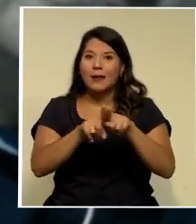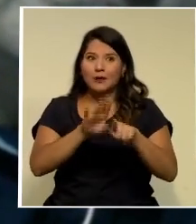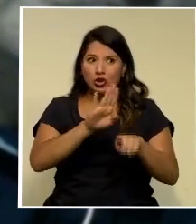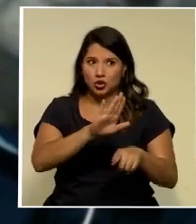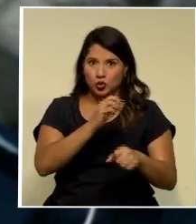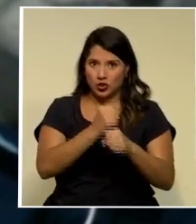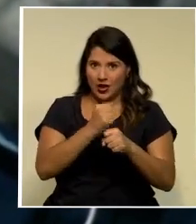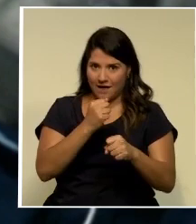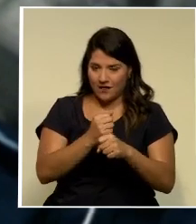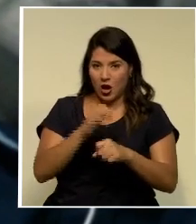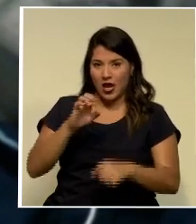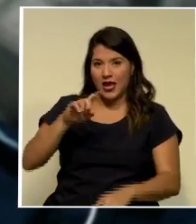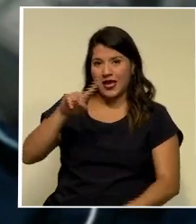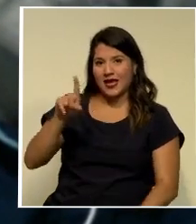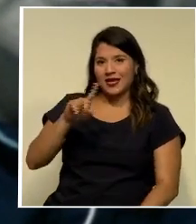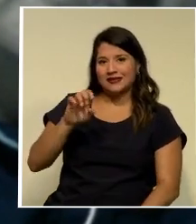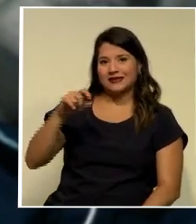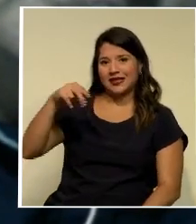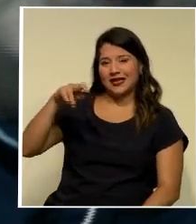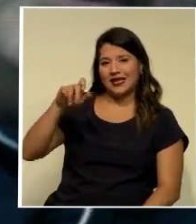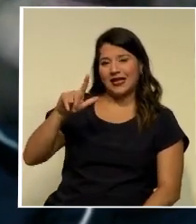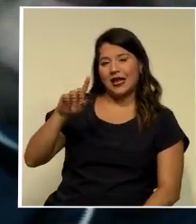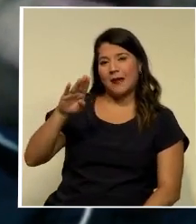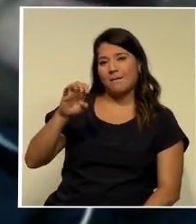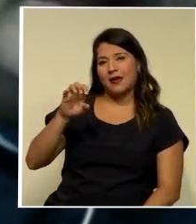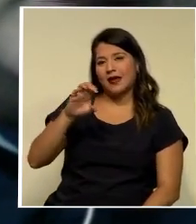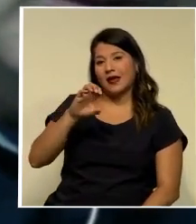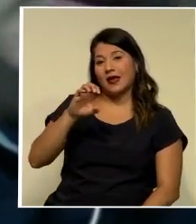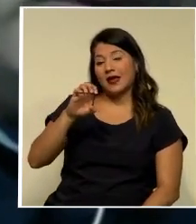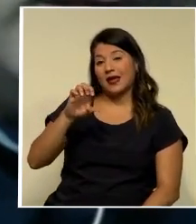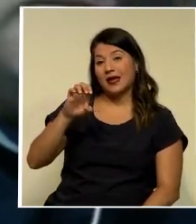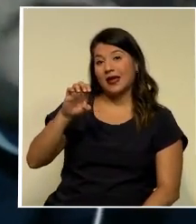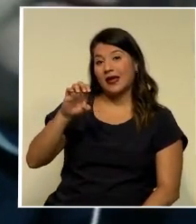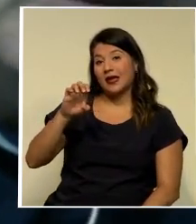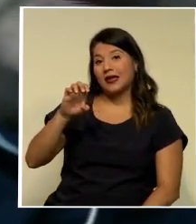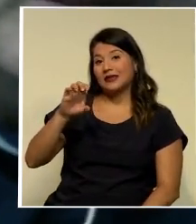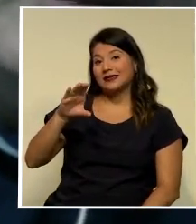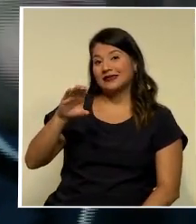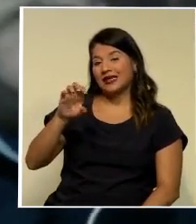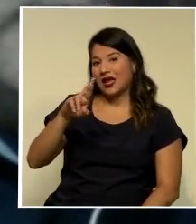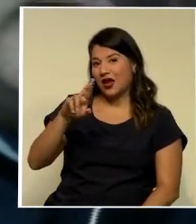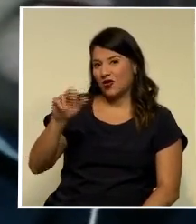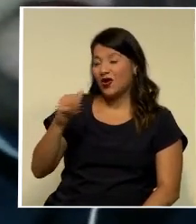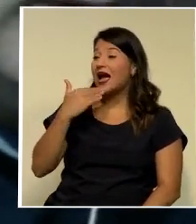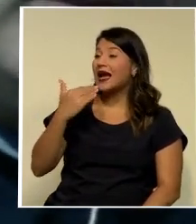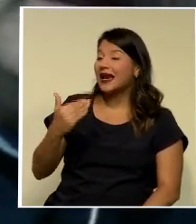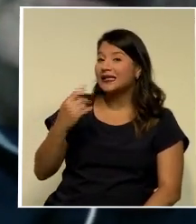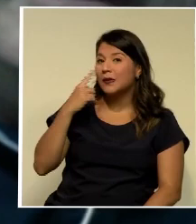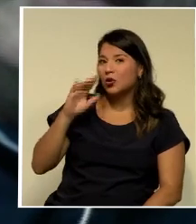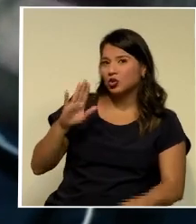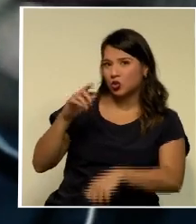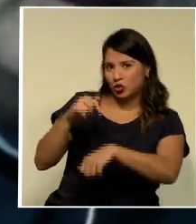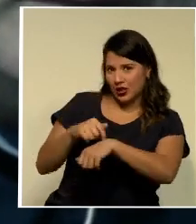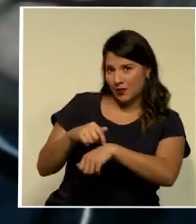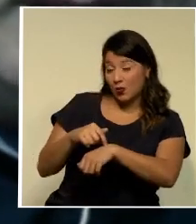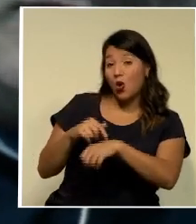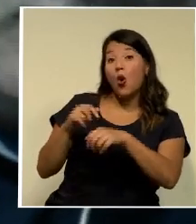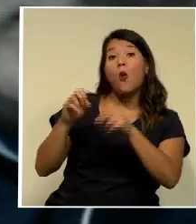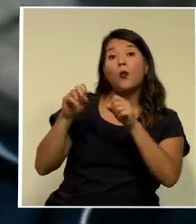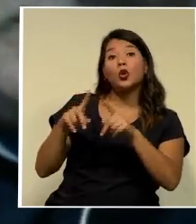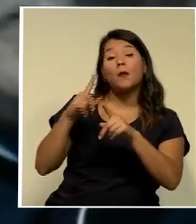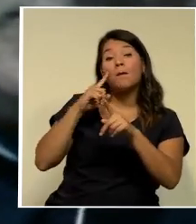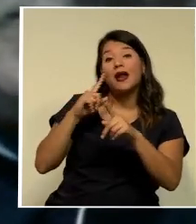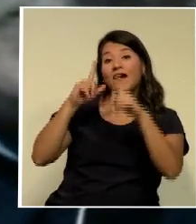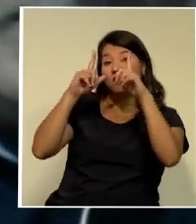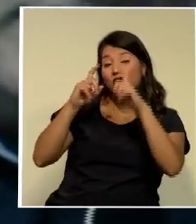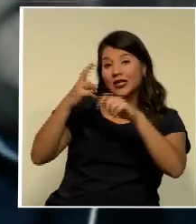trabajo. Ezequiel Becerra. Muchas gracias, Ernesto, por el espacio, porque es un espacio para la fotografía nacional. Yo también quiero robarme